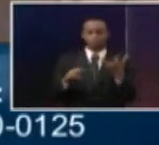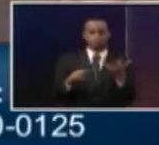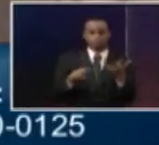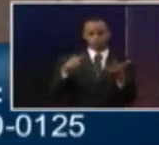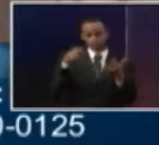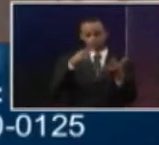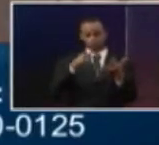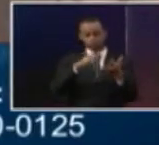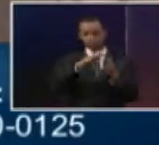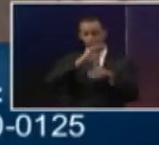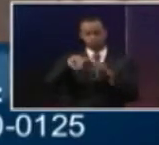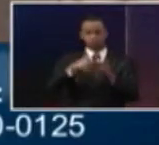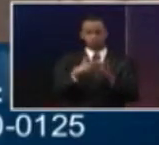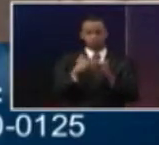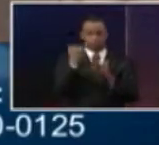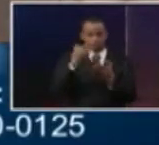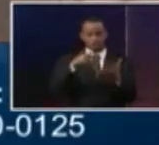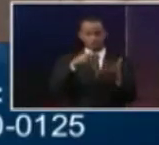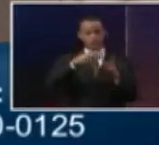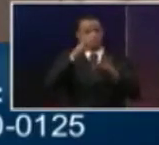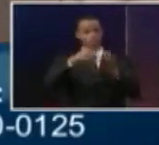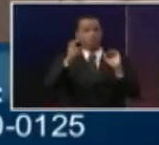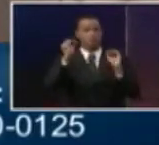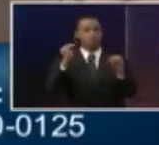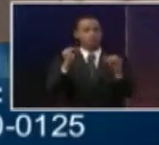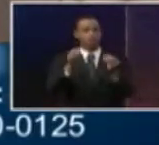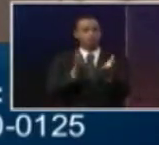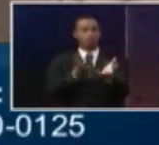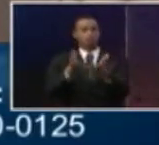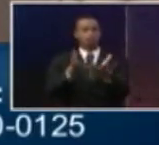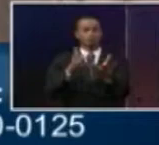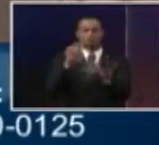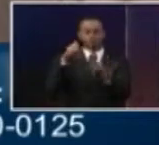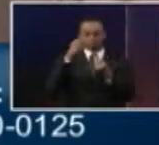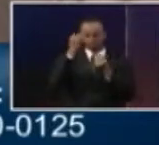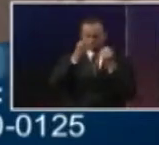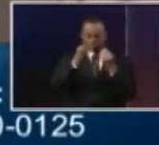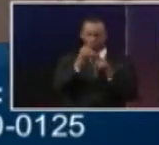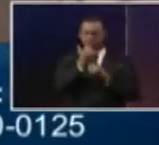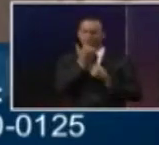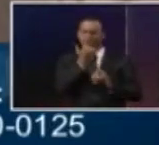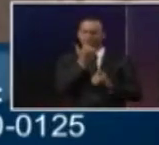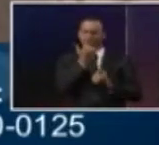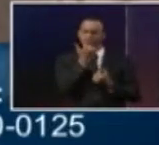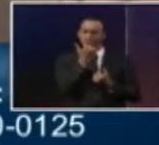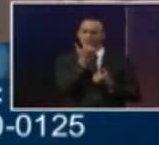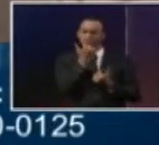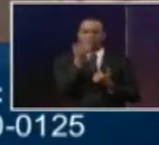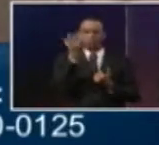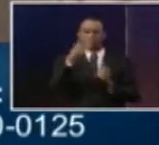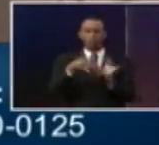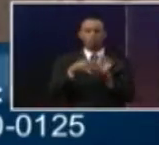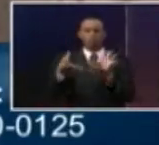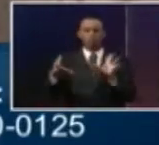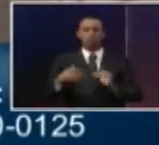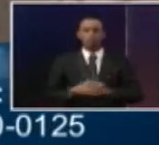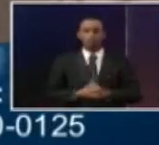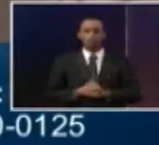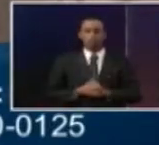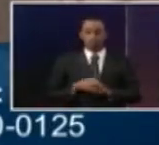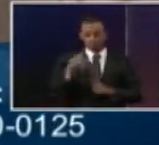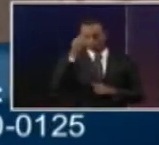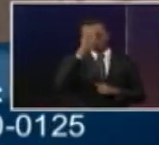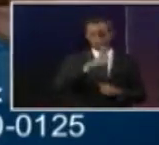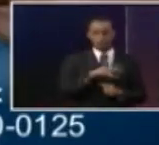cosas inconclusas, porque cuando se queda cosas inconclusas es que uno se pregunta, ¿pero qué pasó? Es que los hombres nunca quieren los